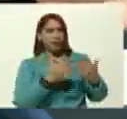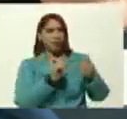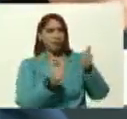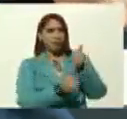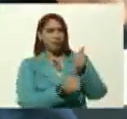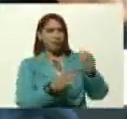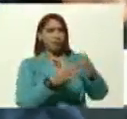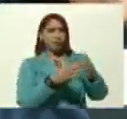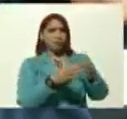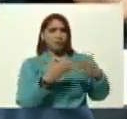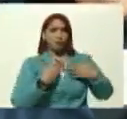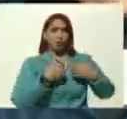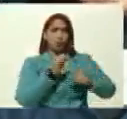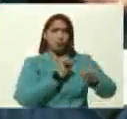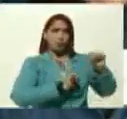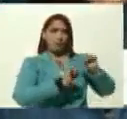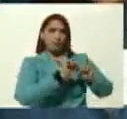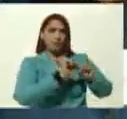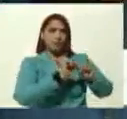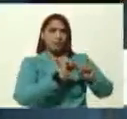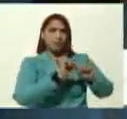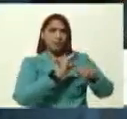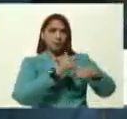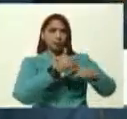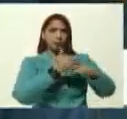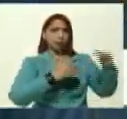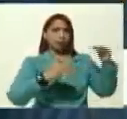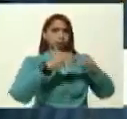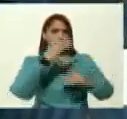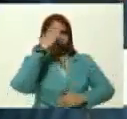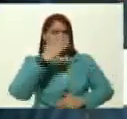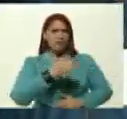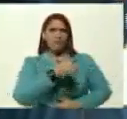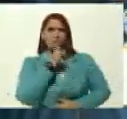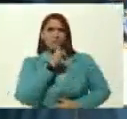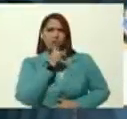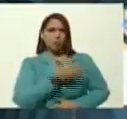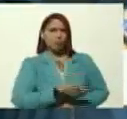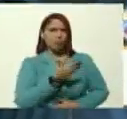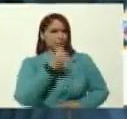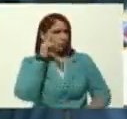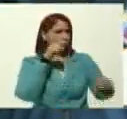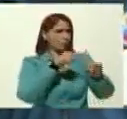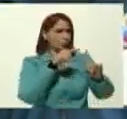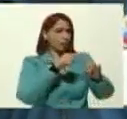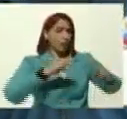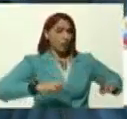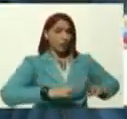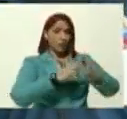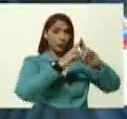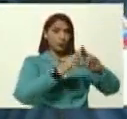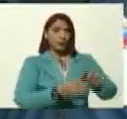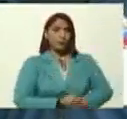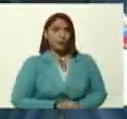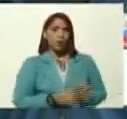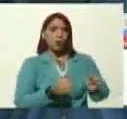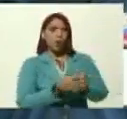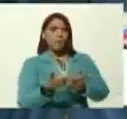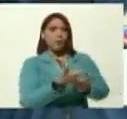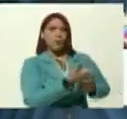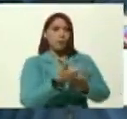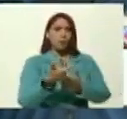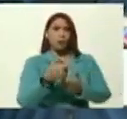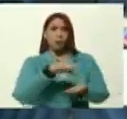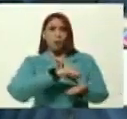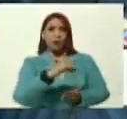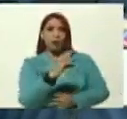sectorial para Seguridad y Defensa, almirante jefe Remigio Ceballo. Información importante, esto en el marco de este encuentro con los bomberos